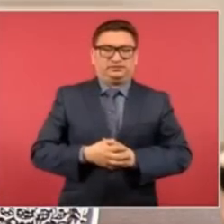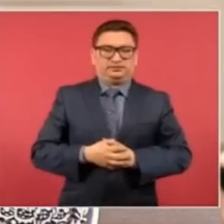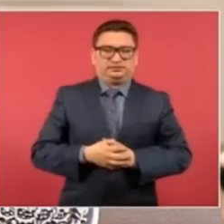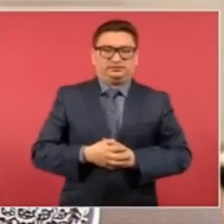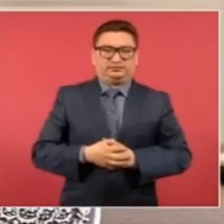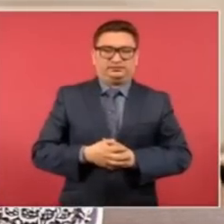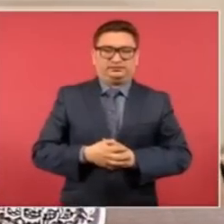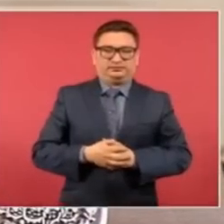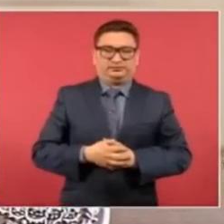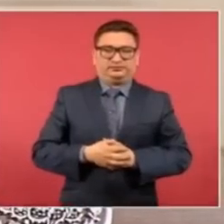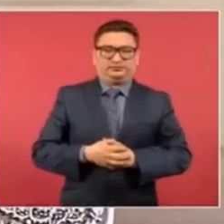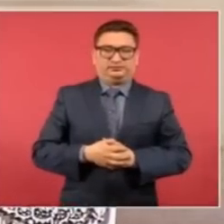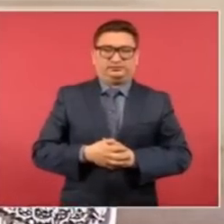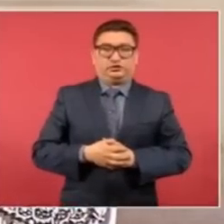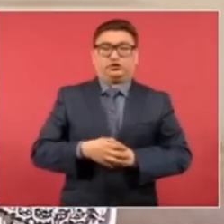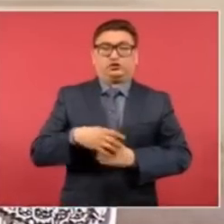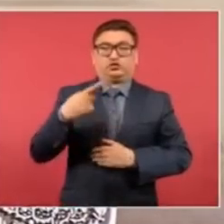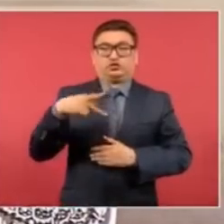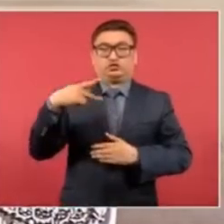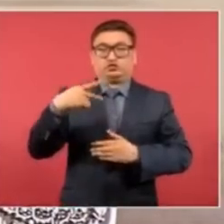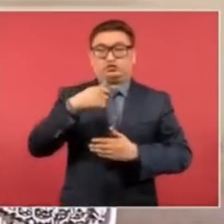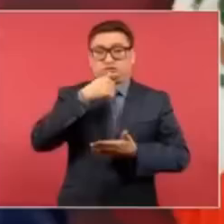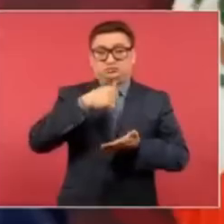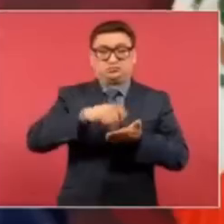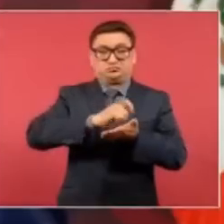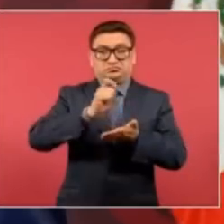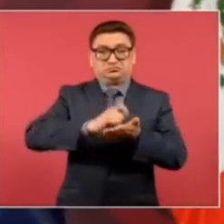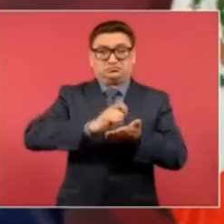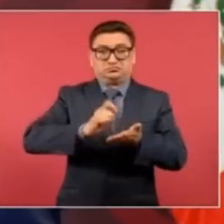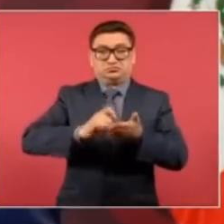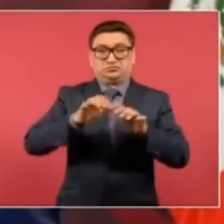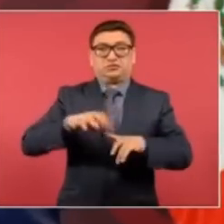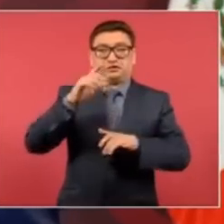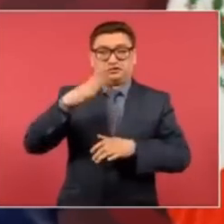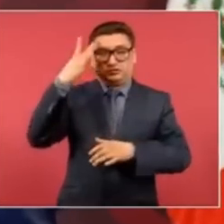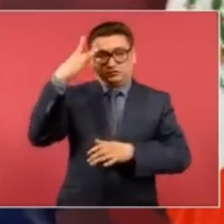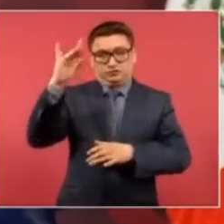iban a llevar sus escritos a Cuernavaca,